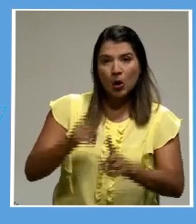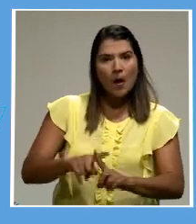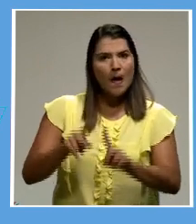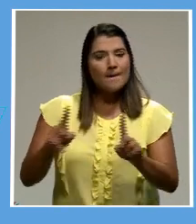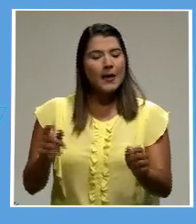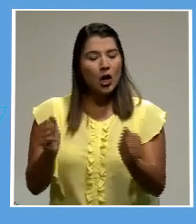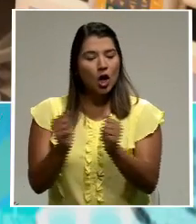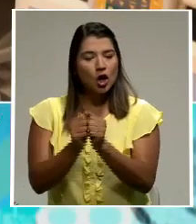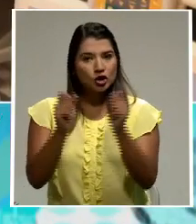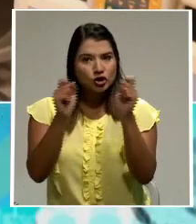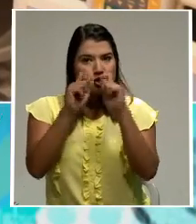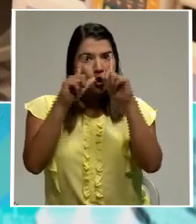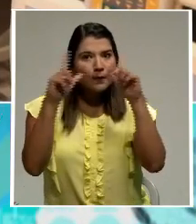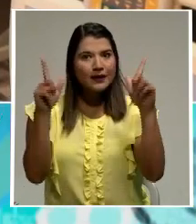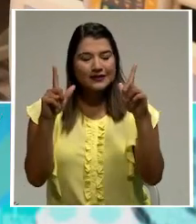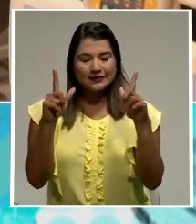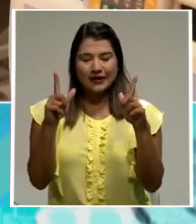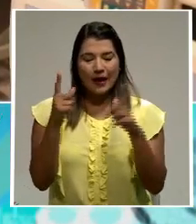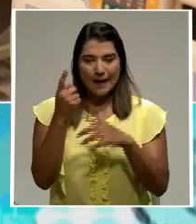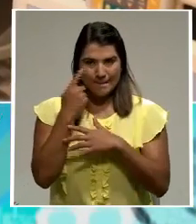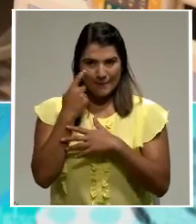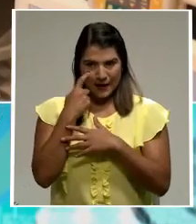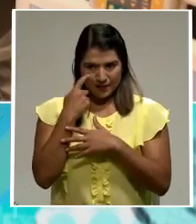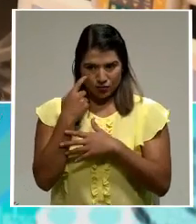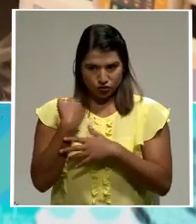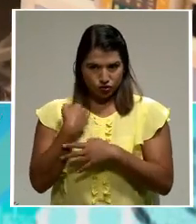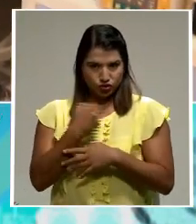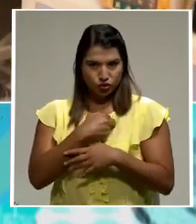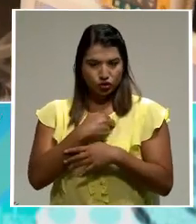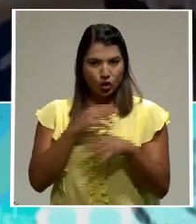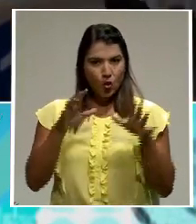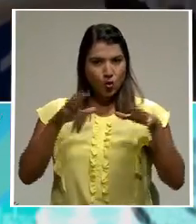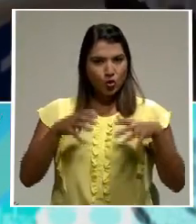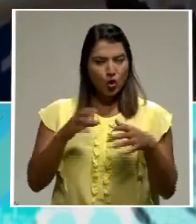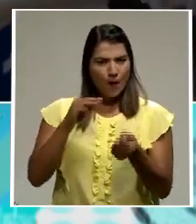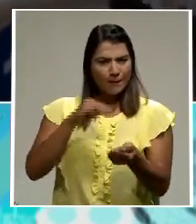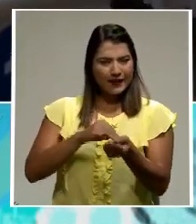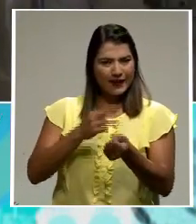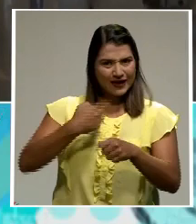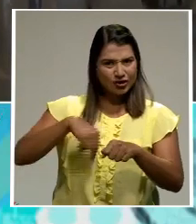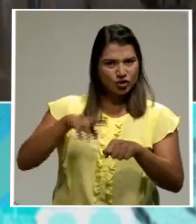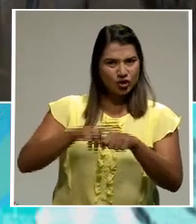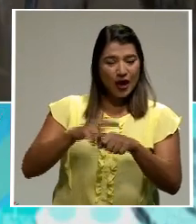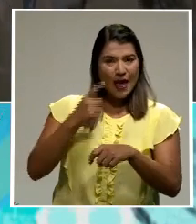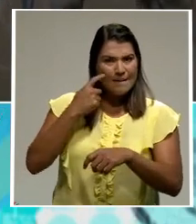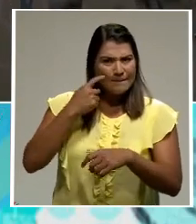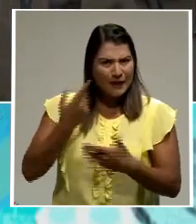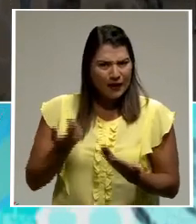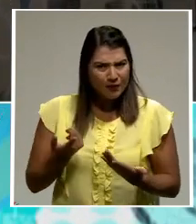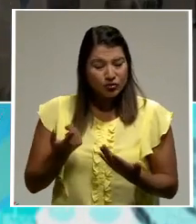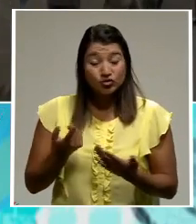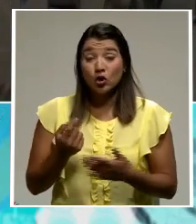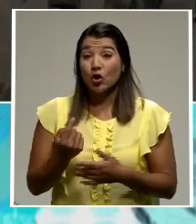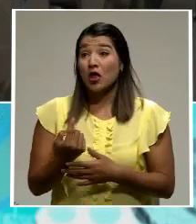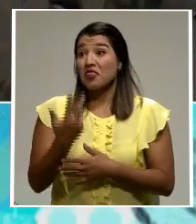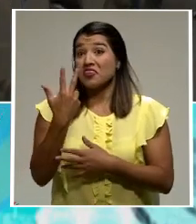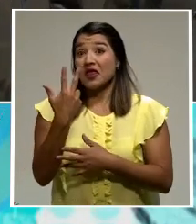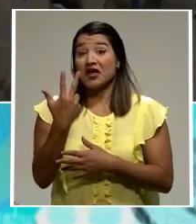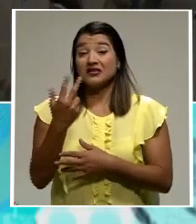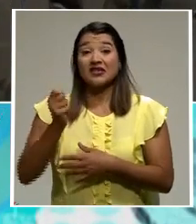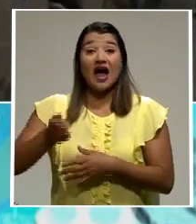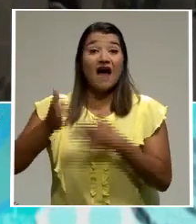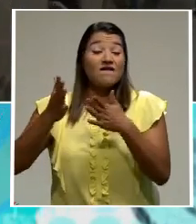notamos en Unión Médica Nacional que de un momento a otro 3 abogados definen que no